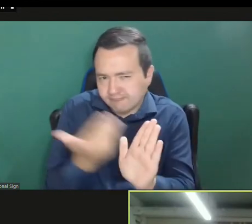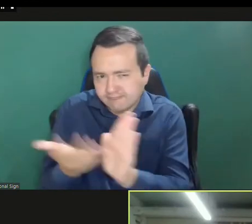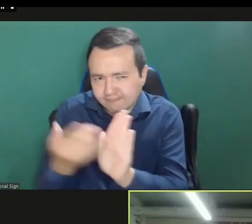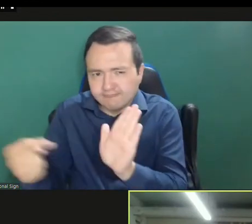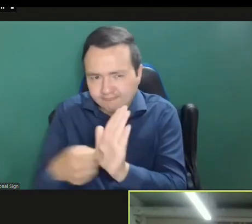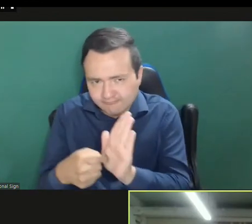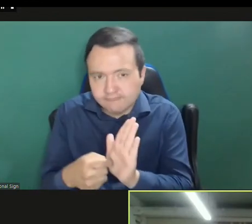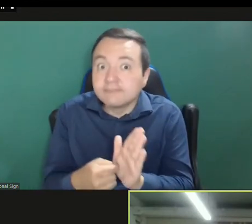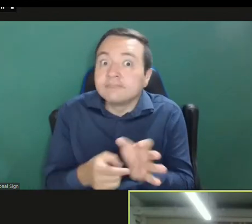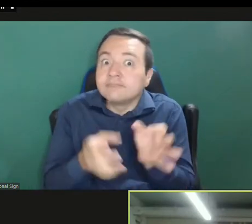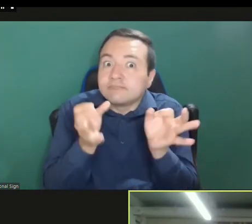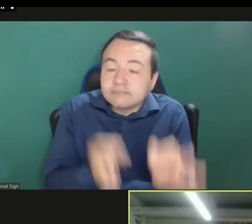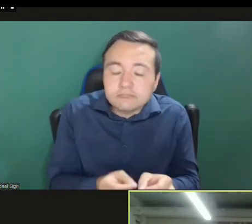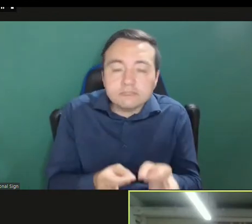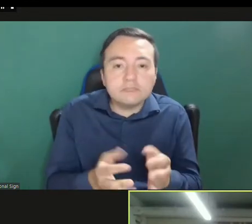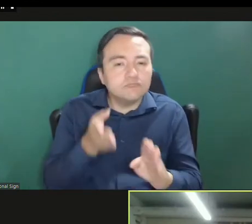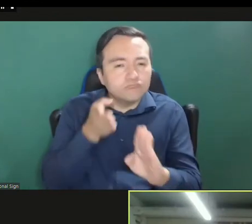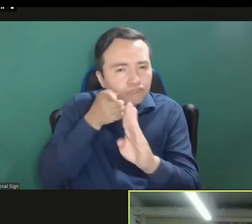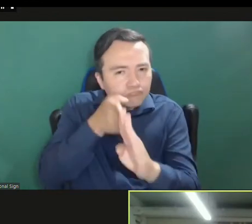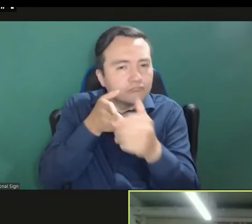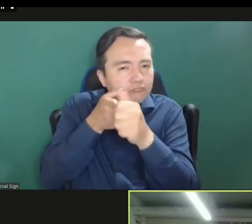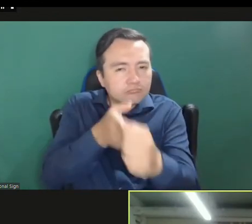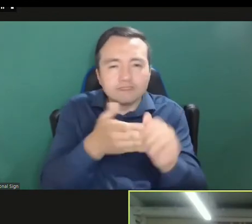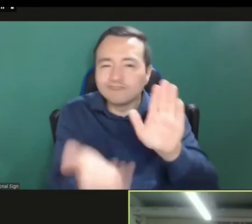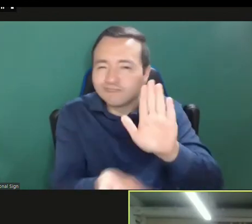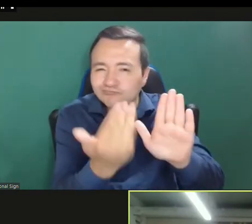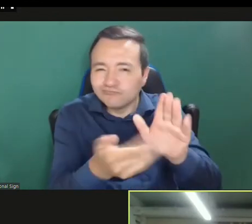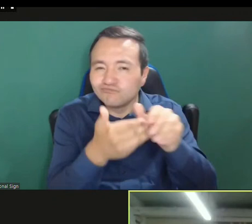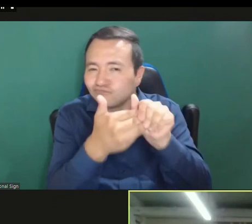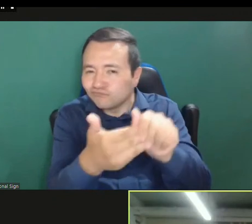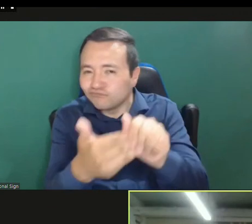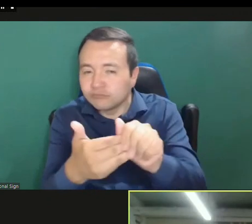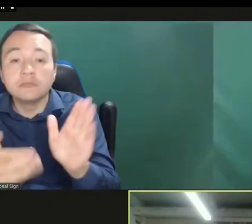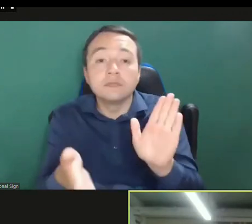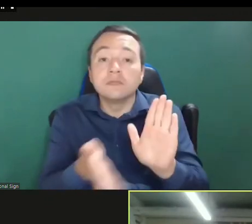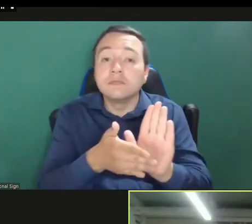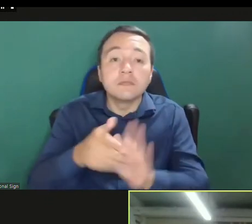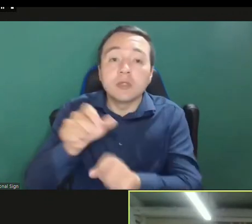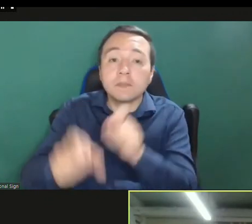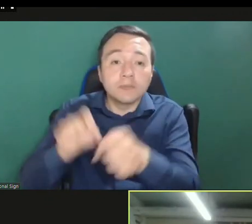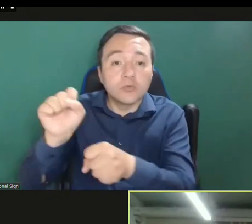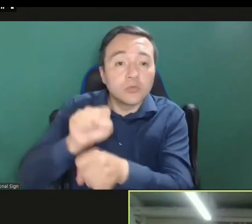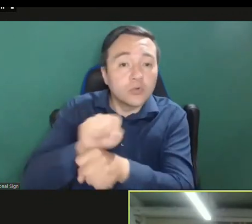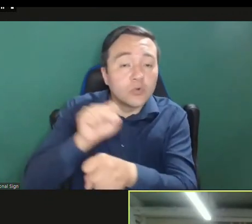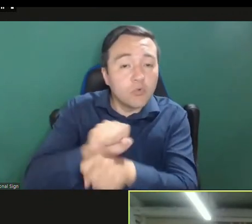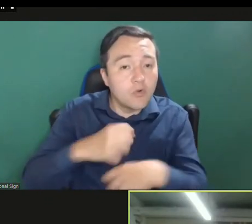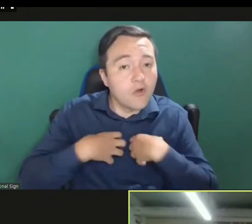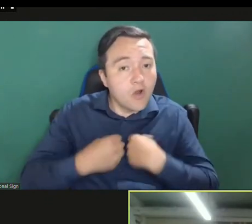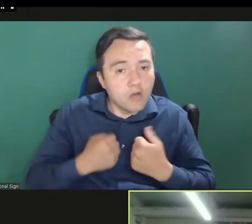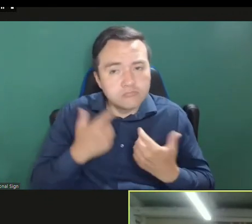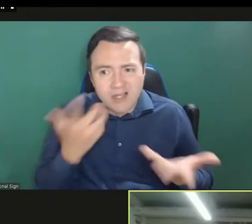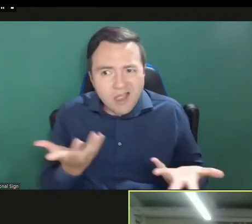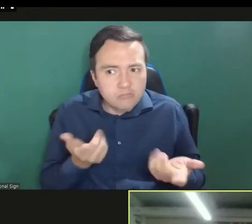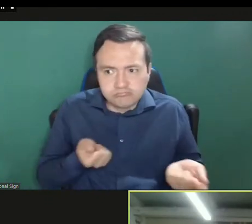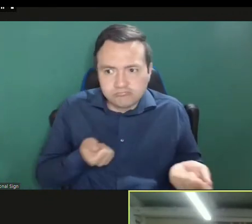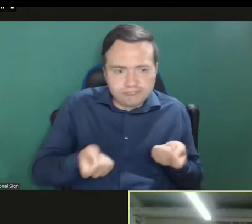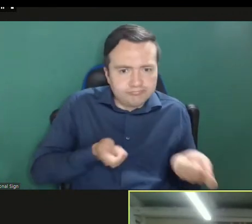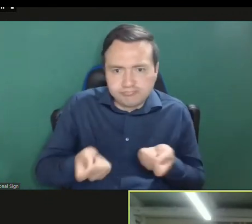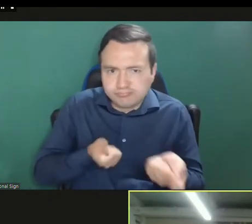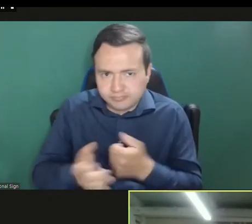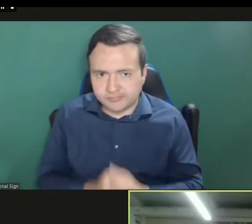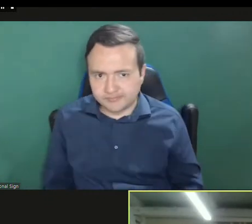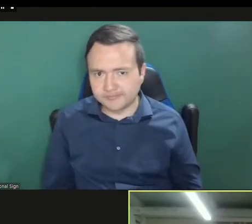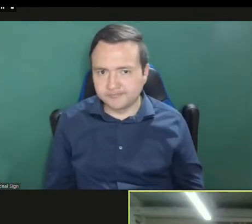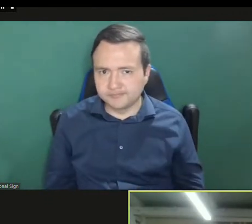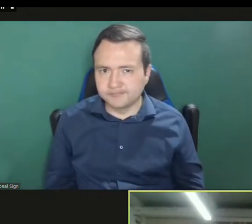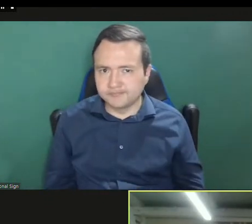orientaciones y panfletos para los trabajadores de salud para manejar el estrés durante esto ya que es la